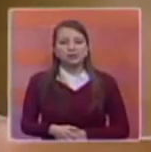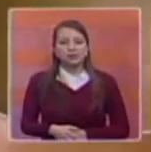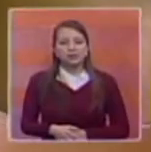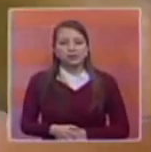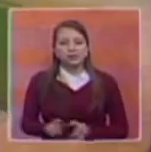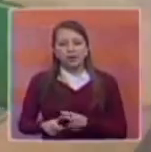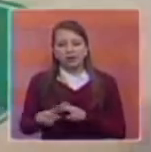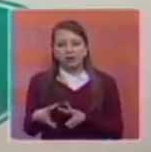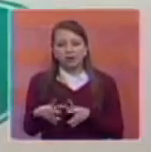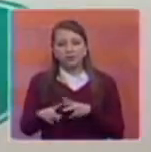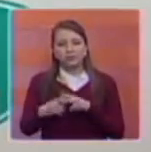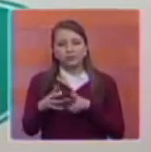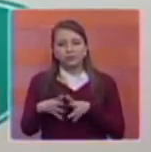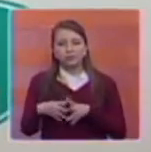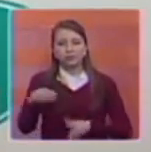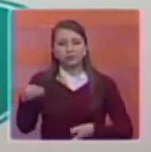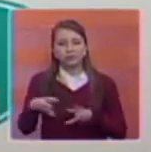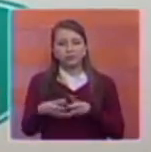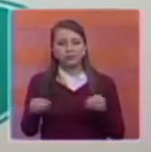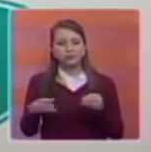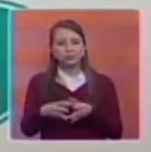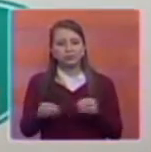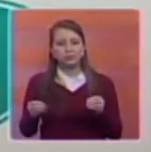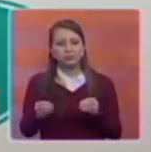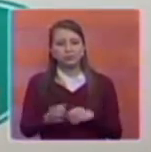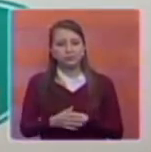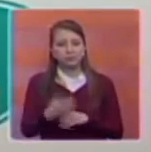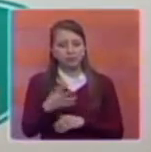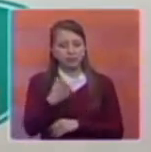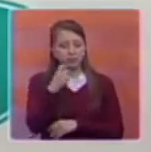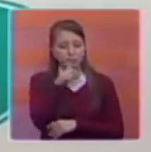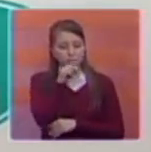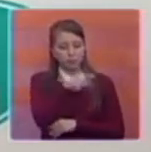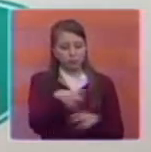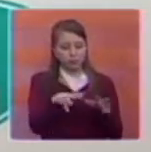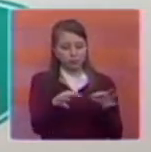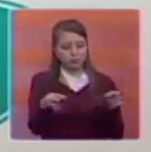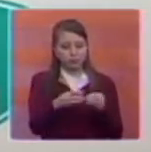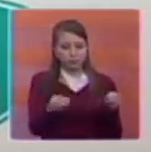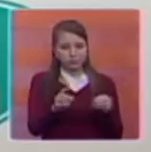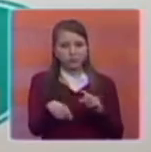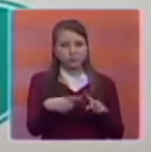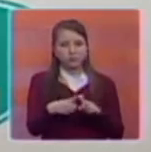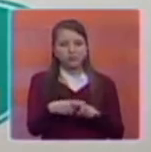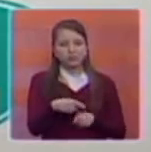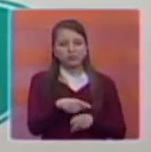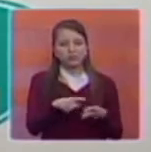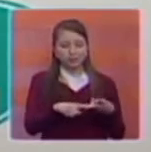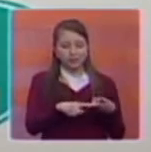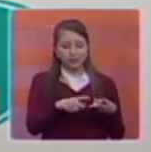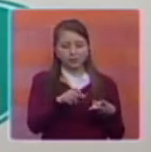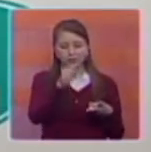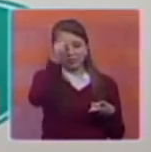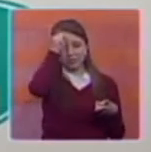deshilacha. Entonces tengo la carne deshilachada de pollo y tengo la carne deshilachada